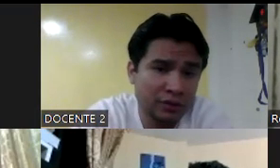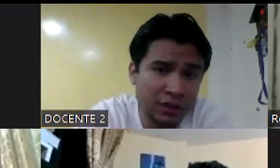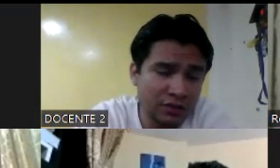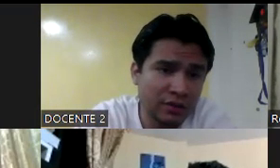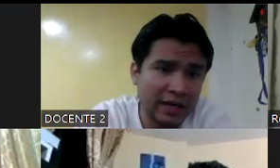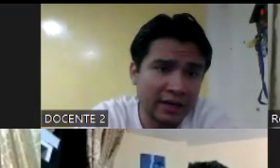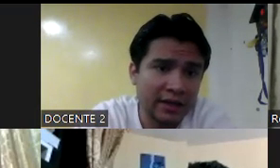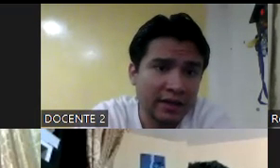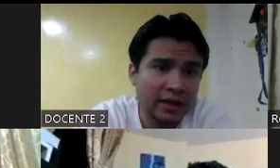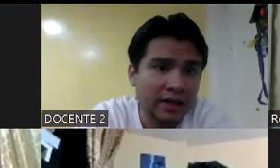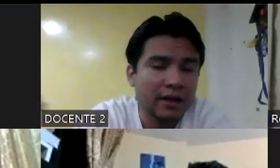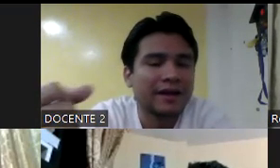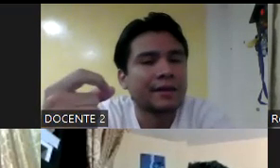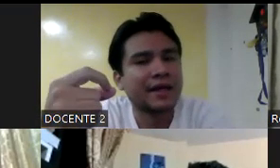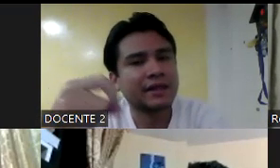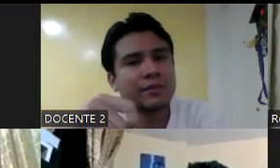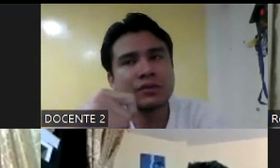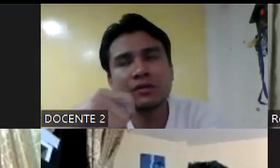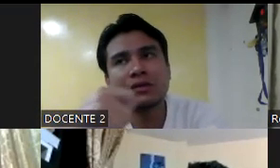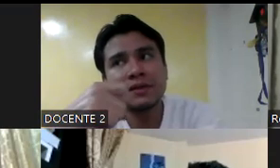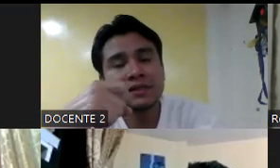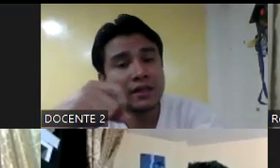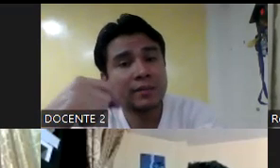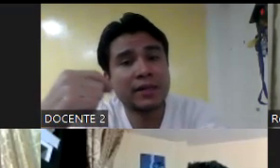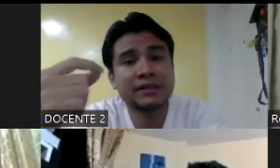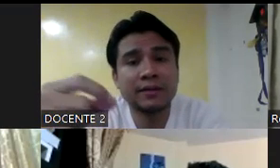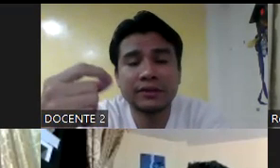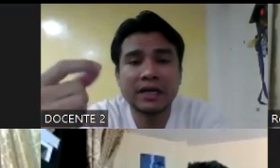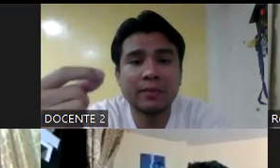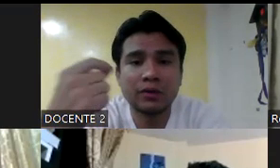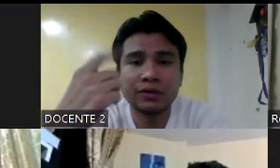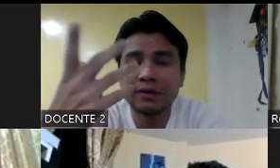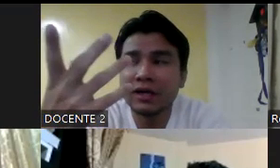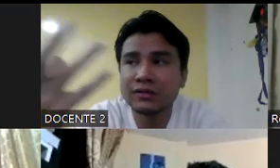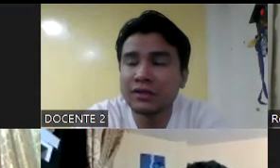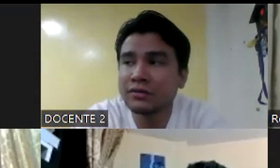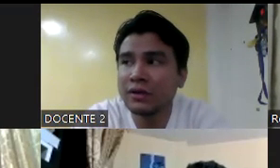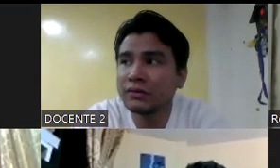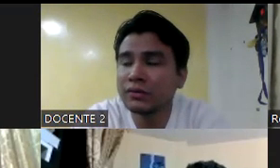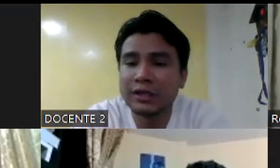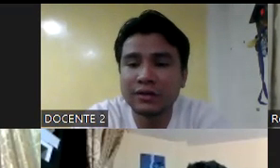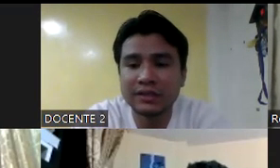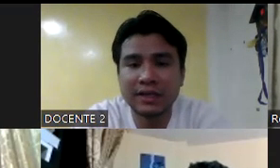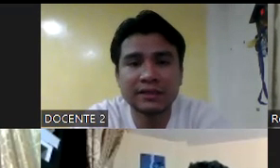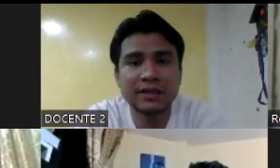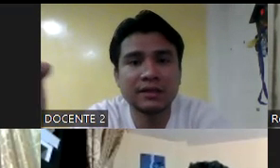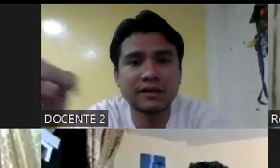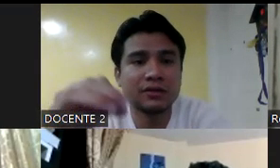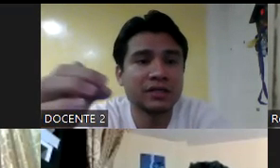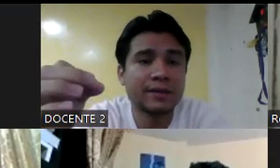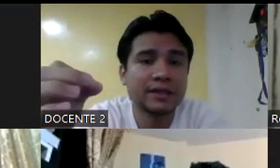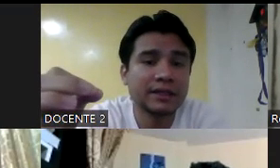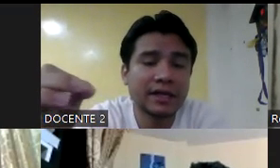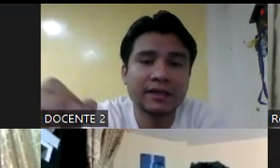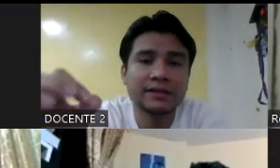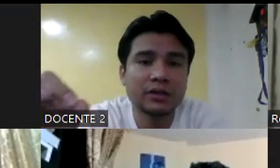Como todo niño, es normal. Ujú. Tratemos incluso a veces de dar placebos. De ejemplo, yo trabajé 2 años con adultos mayores que eran psiquiátricos.